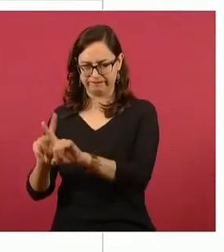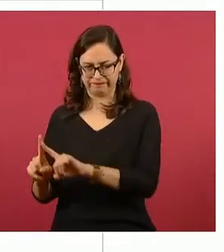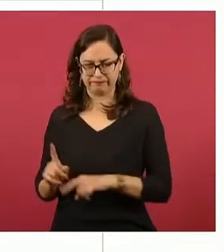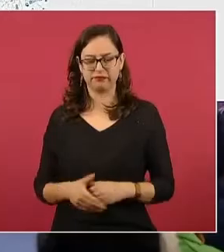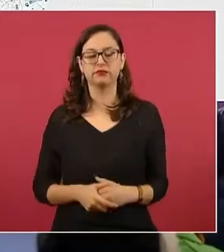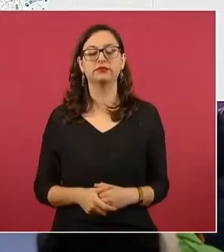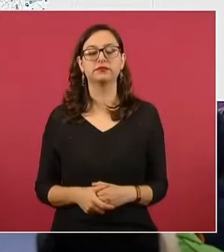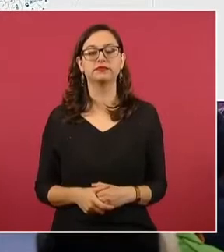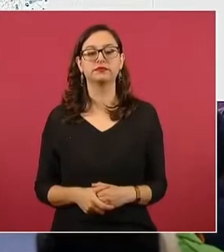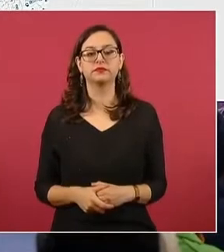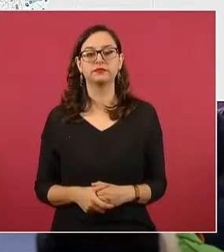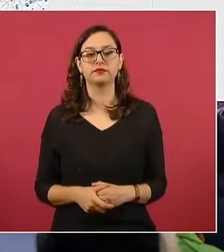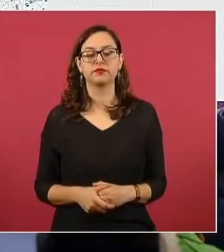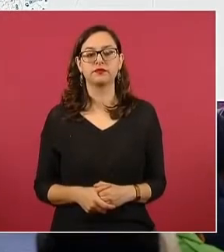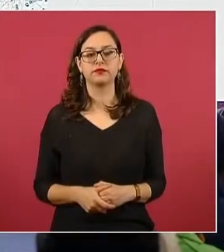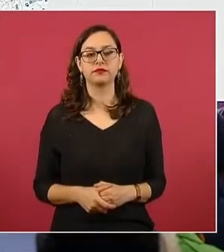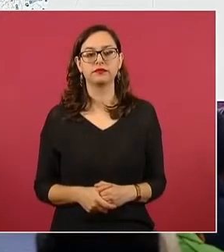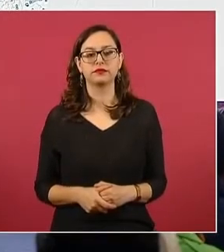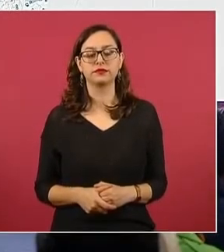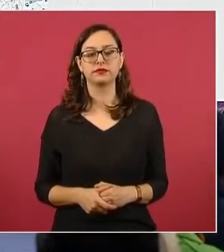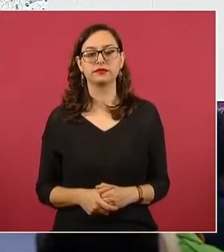Pero hemos avanzado